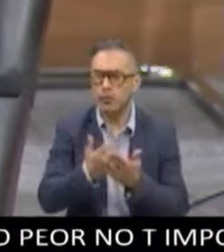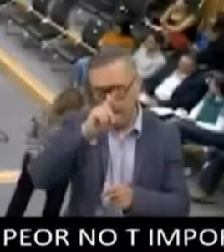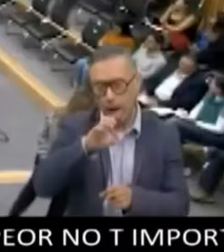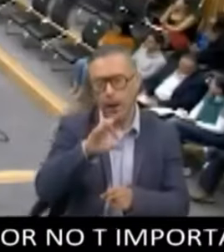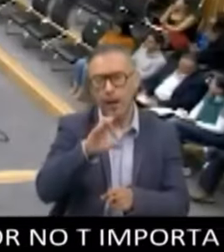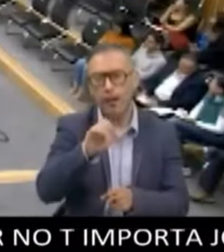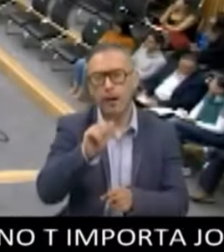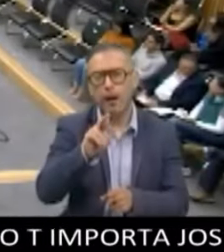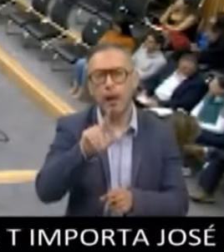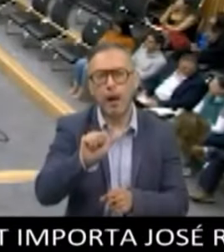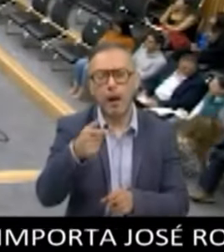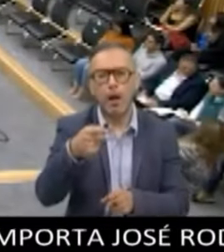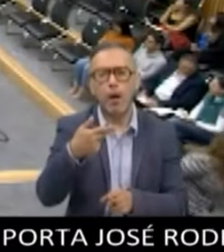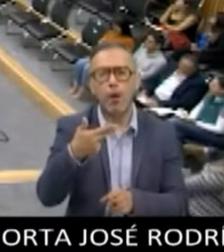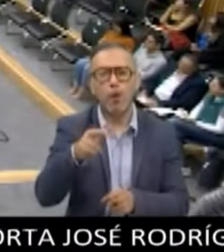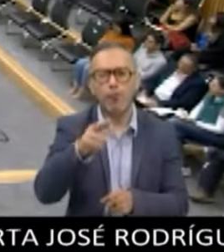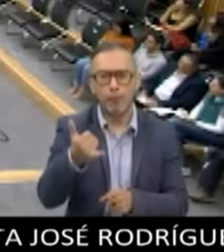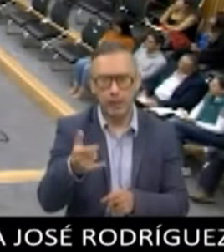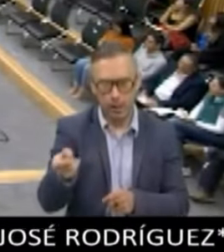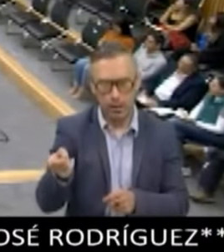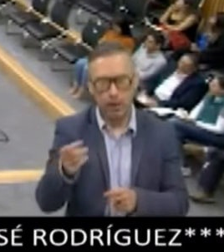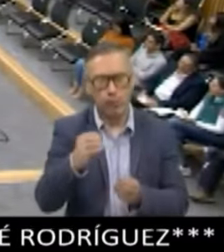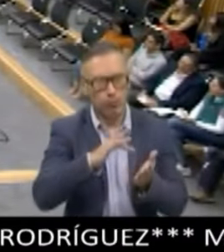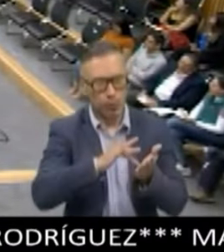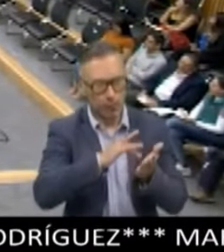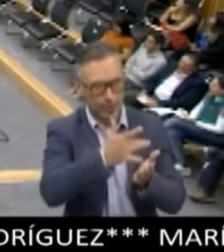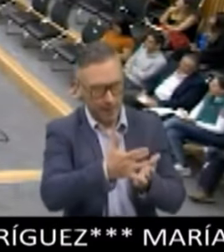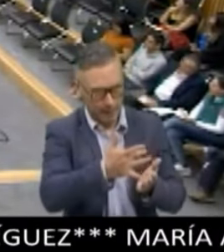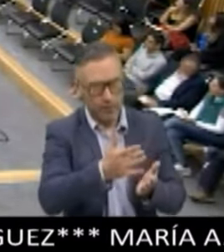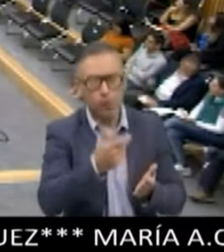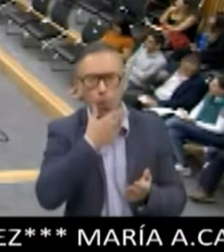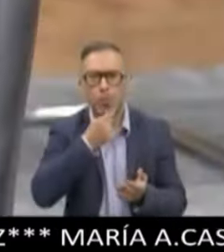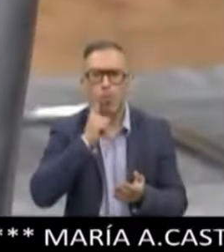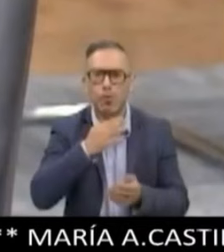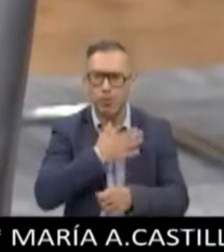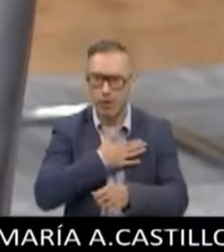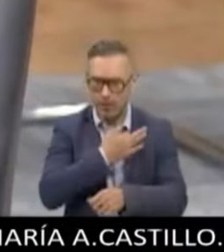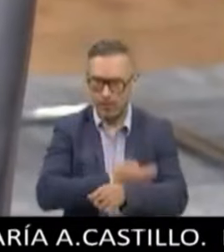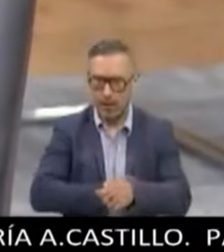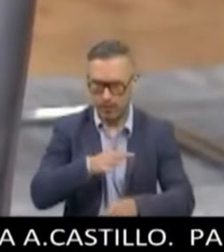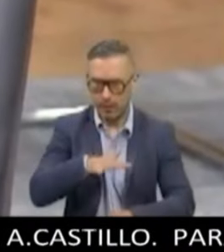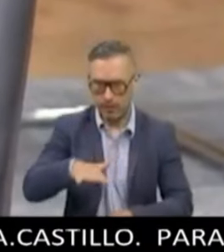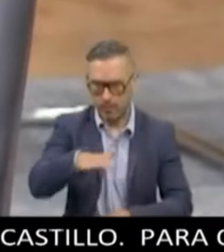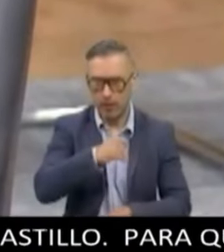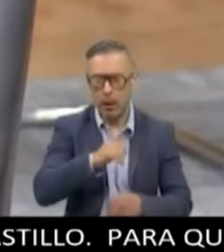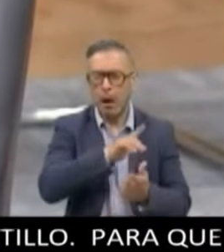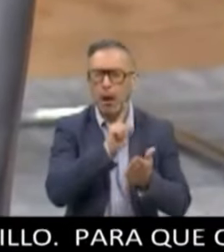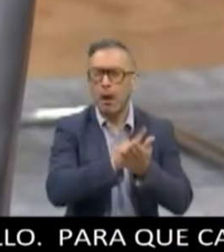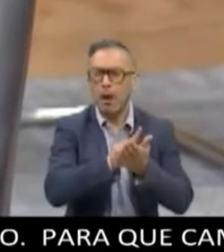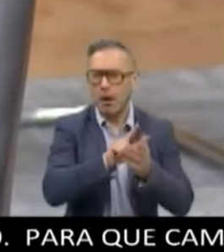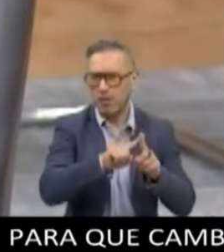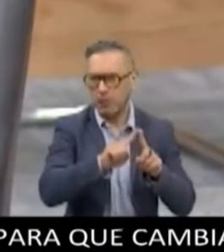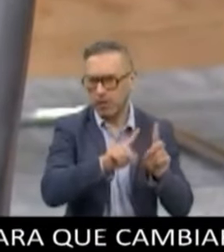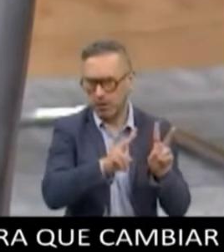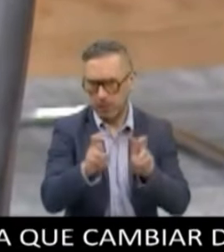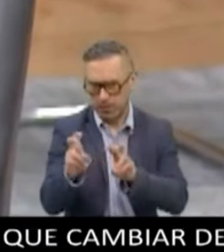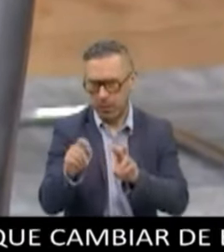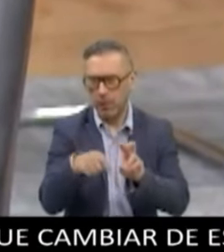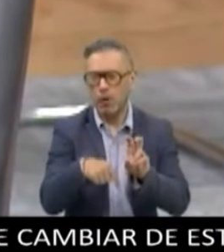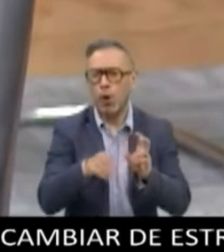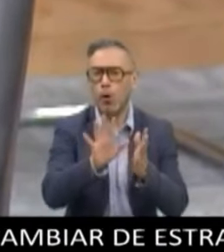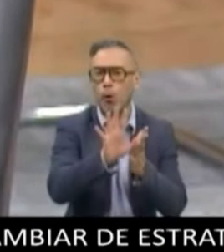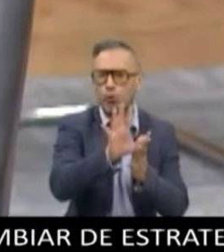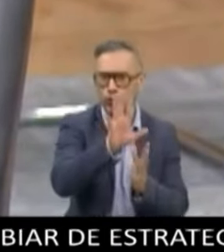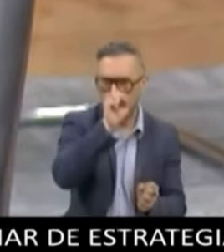contar con la figura de la encargad oría de despacho hoy hice la propuesta ya desde ayer a todos mis colegas